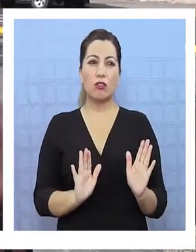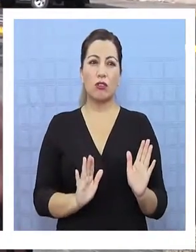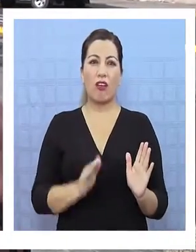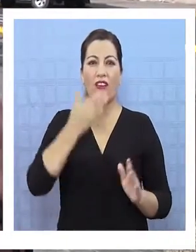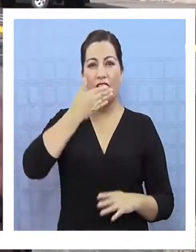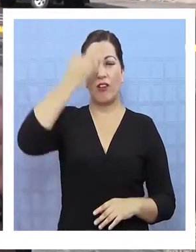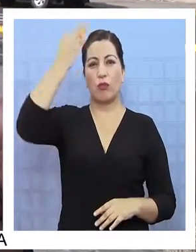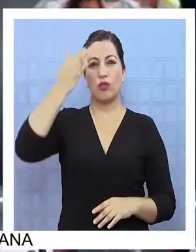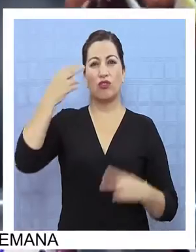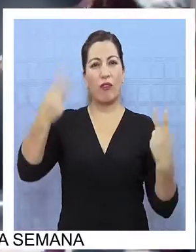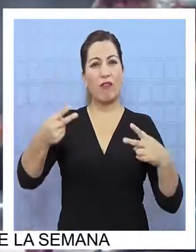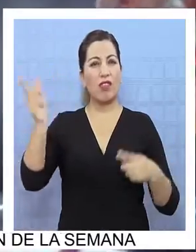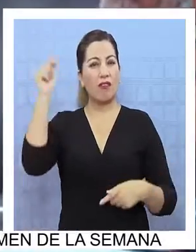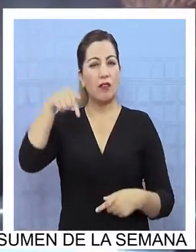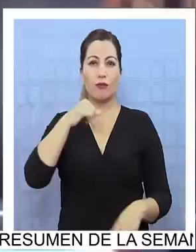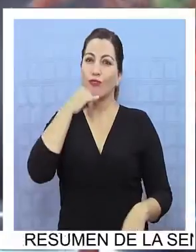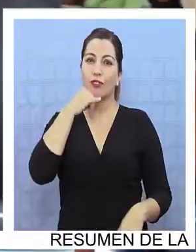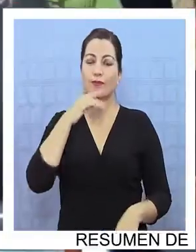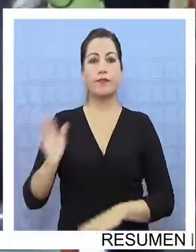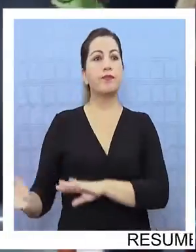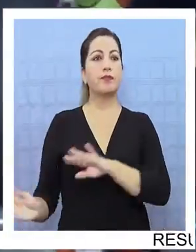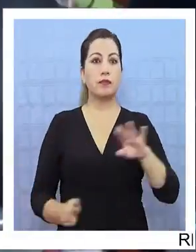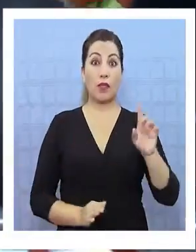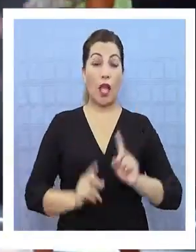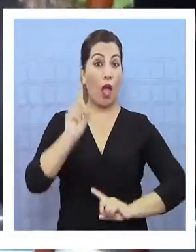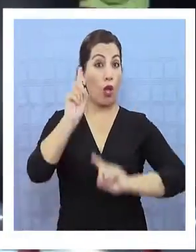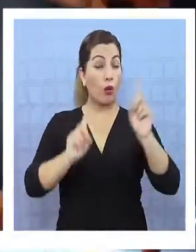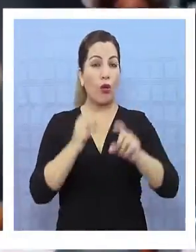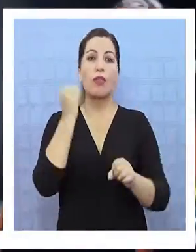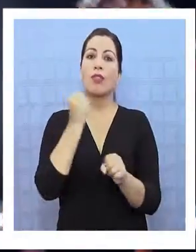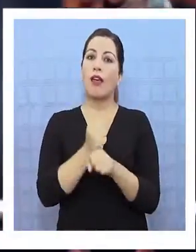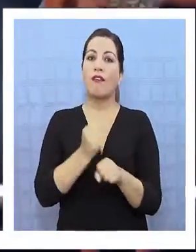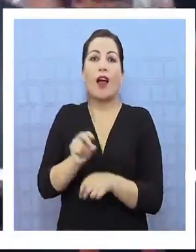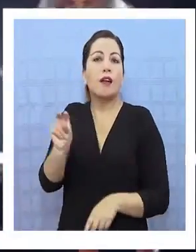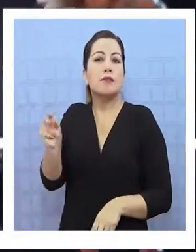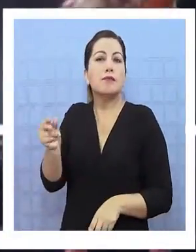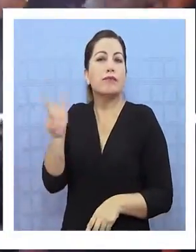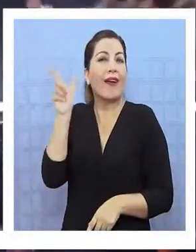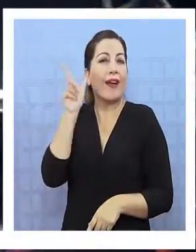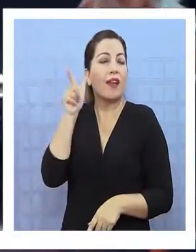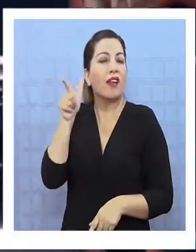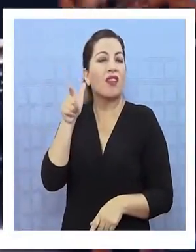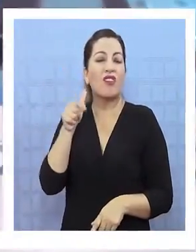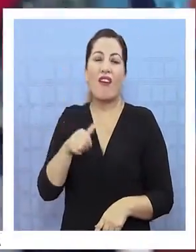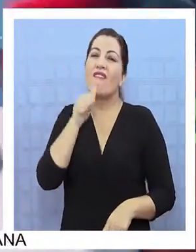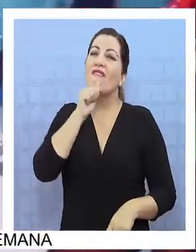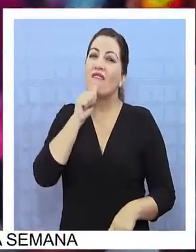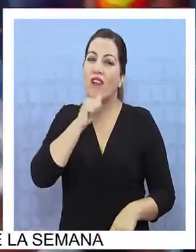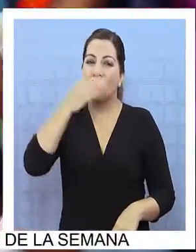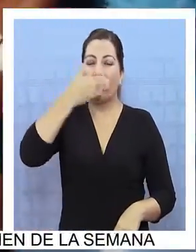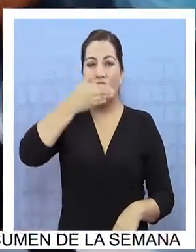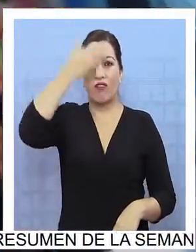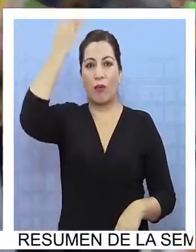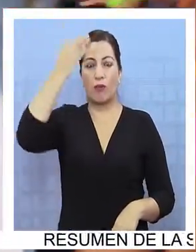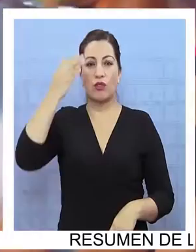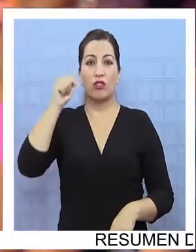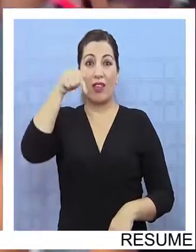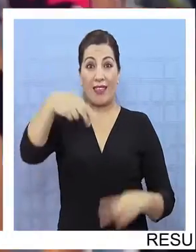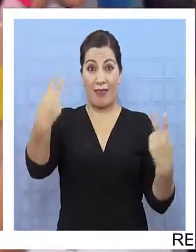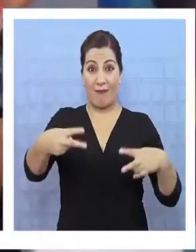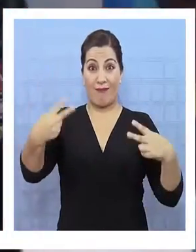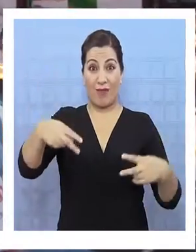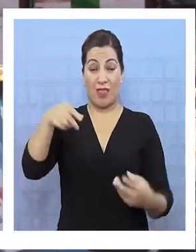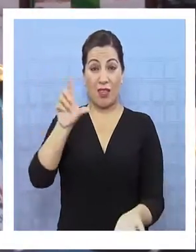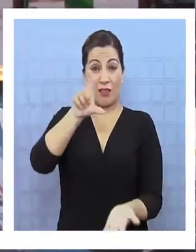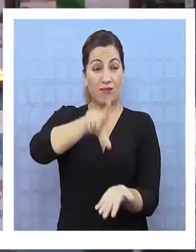artistas que vengan al festival este año. Incluso para quienes trabajan en radio, no hay artistas de gran popularidad actual que pisen este año la Quinta